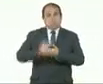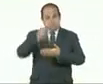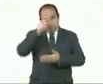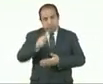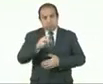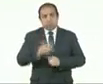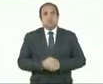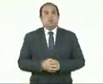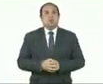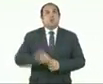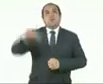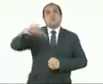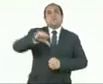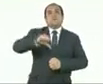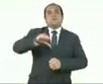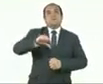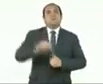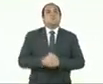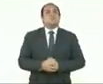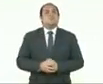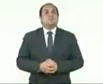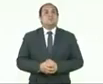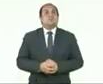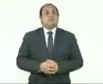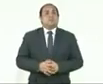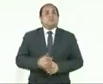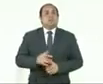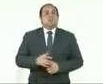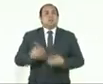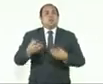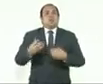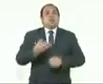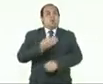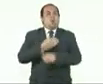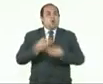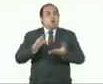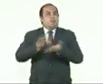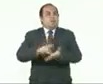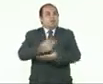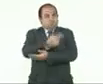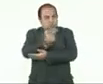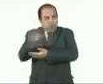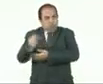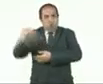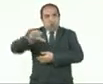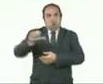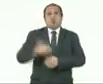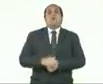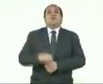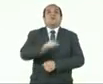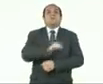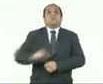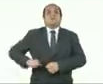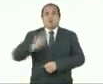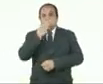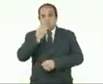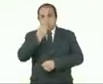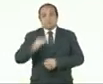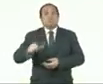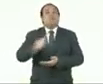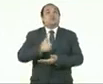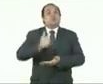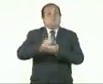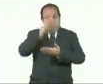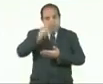de México. Hoy más que nunca estamos con ustedes, hoy más que nunca Coyoacán y la Ciudad de México